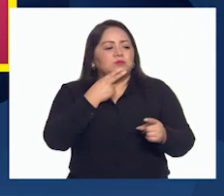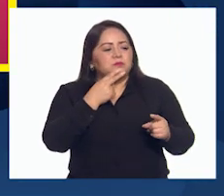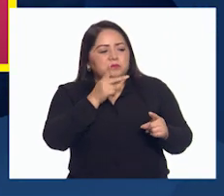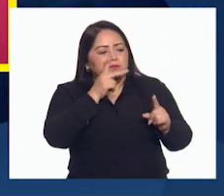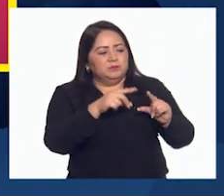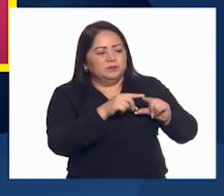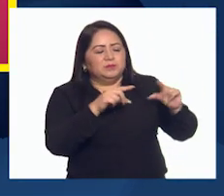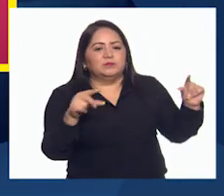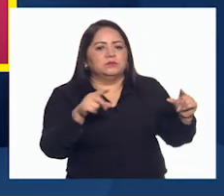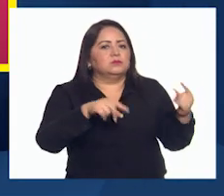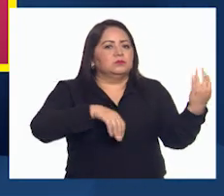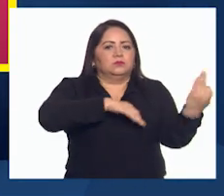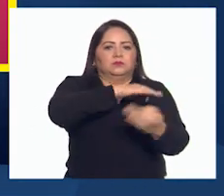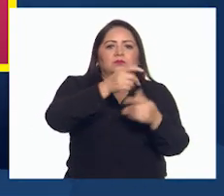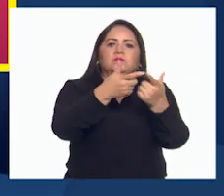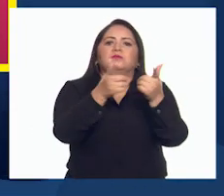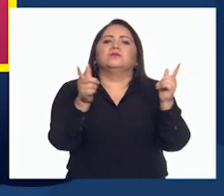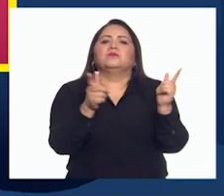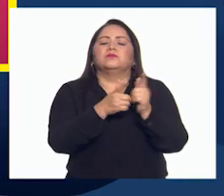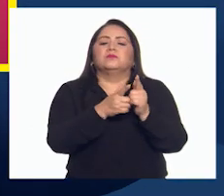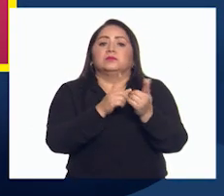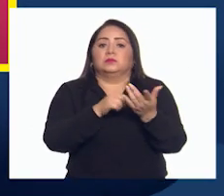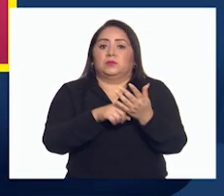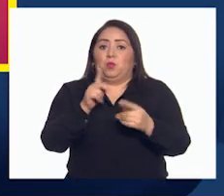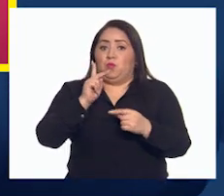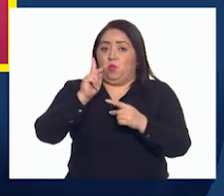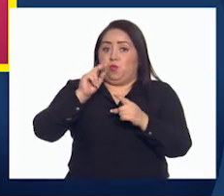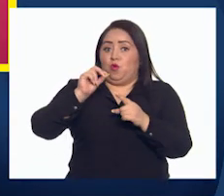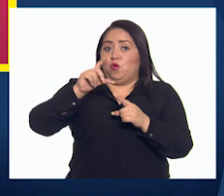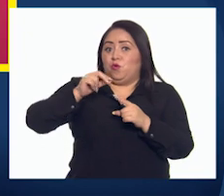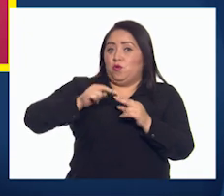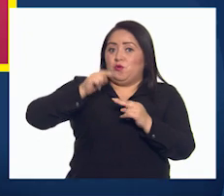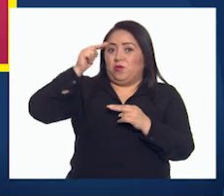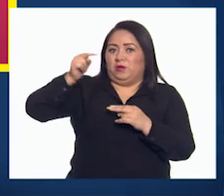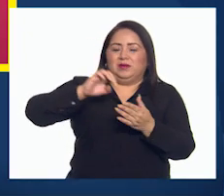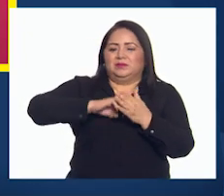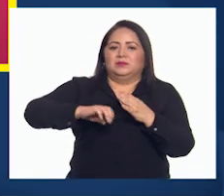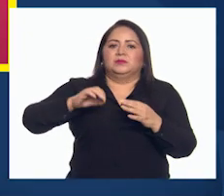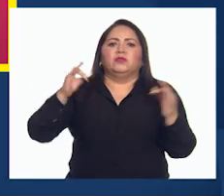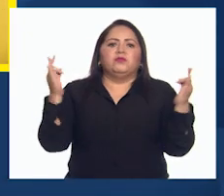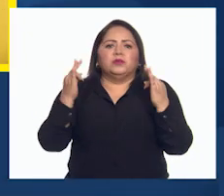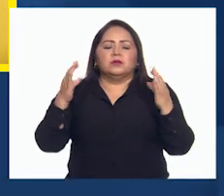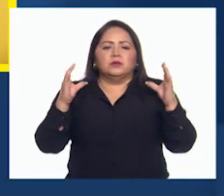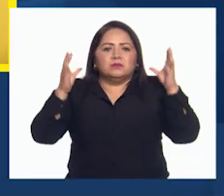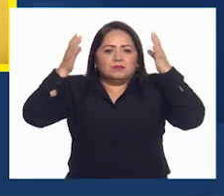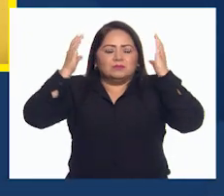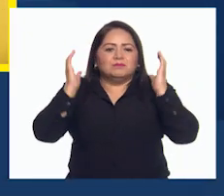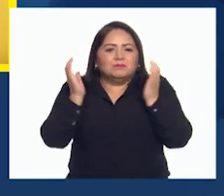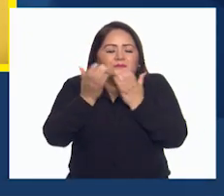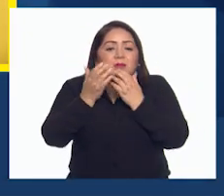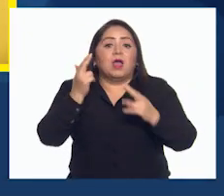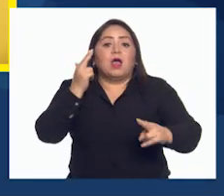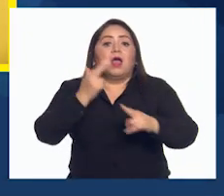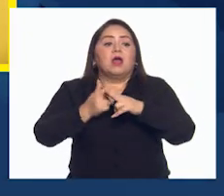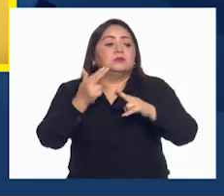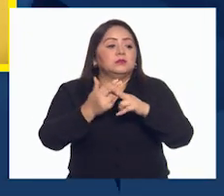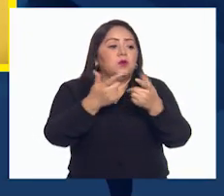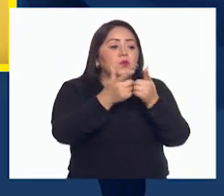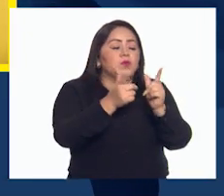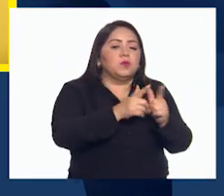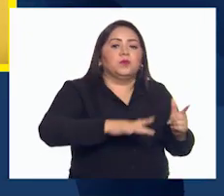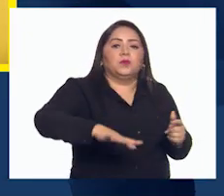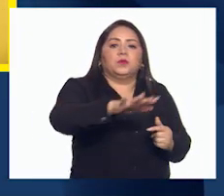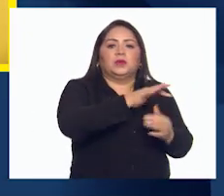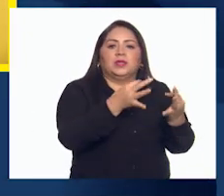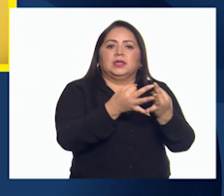para denominar a todos los grupos, desde el Polo Norte, como los esquimales o también llamados inuit, hasta los grupos de la